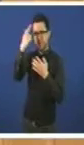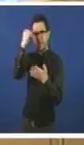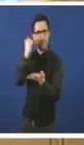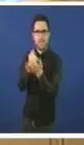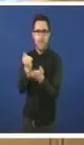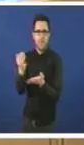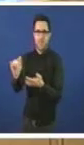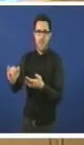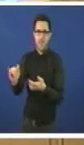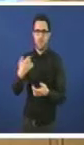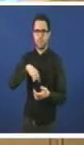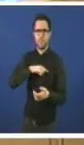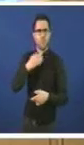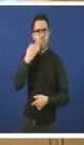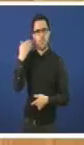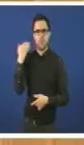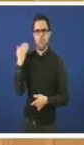muy orgullosos